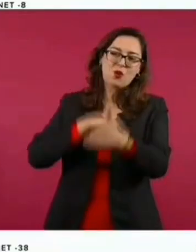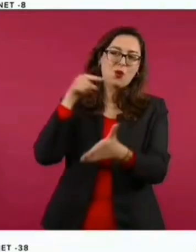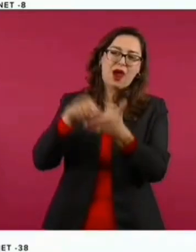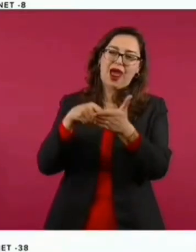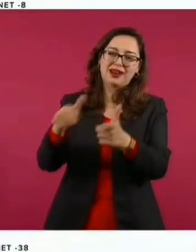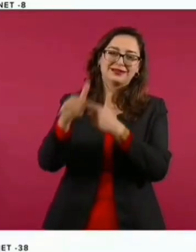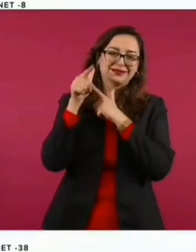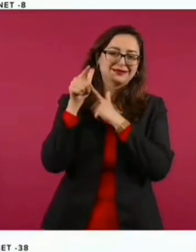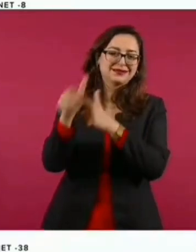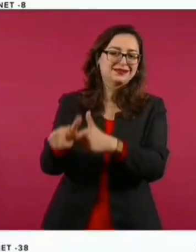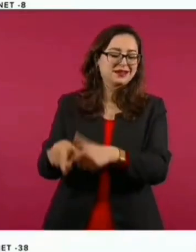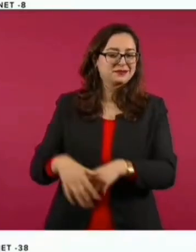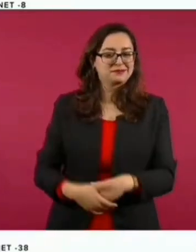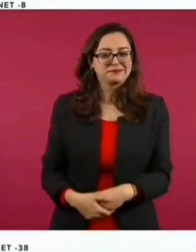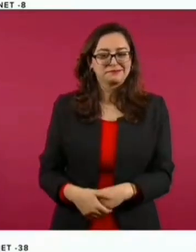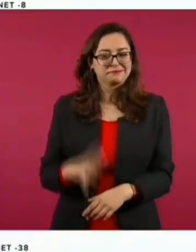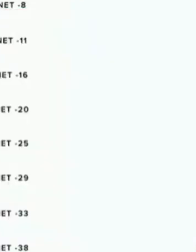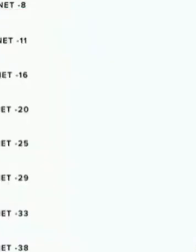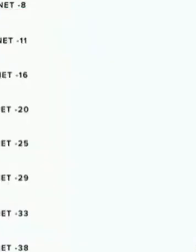es un orgullo.